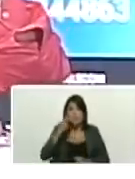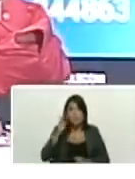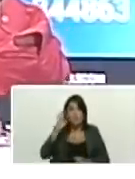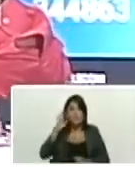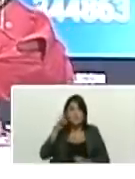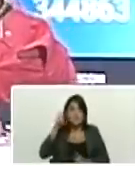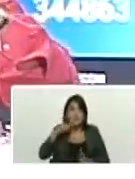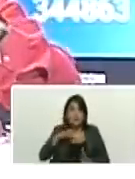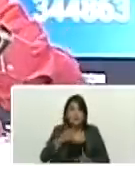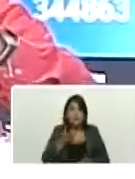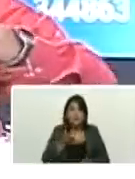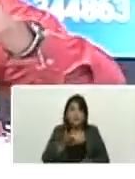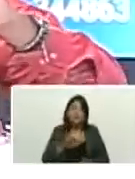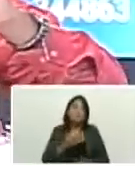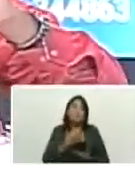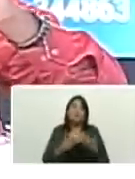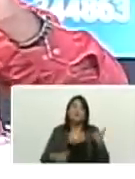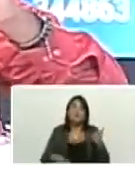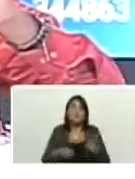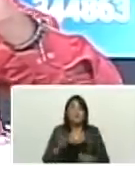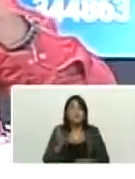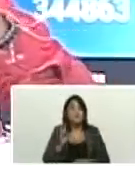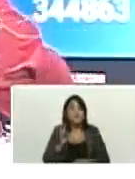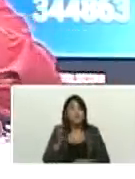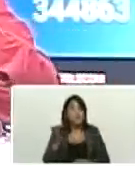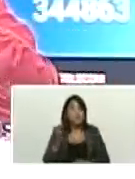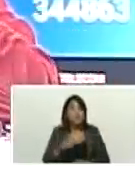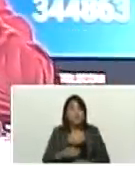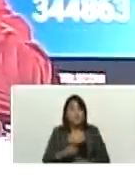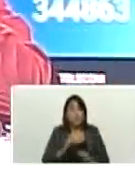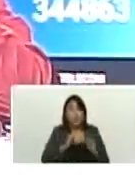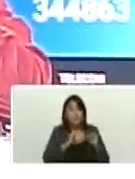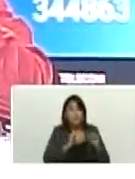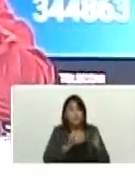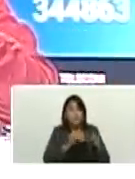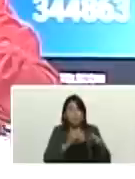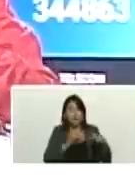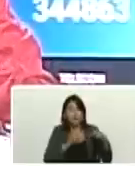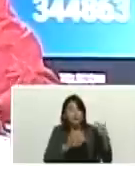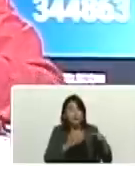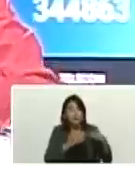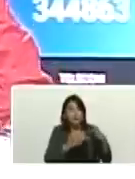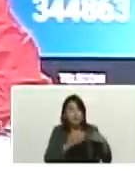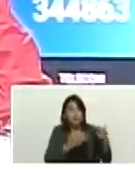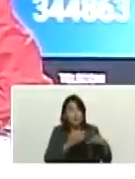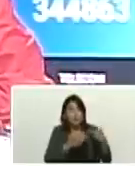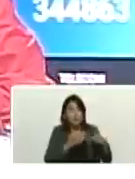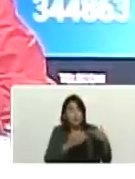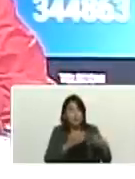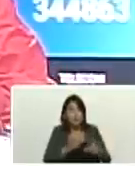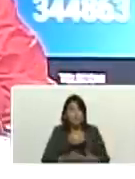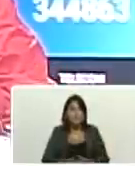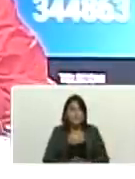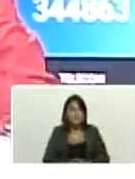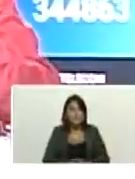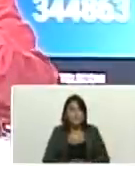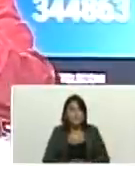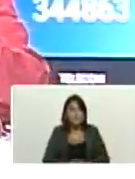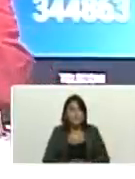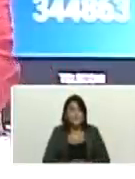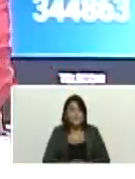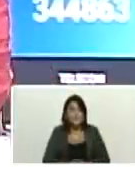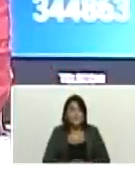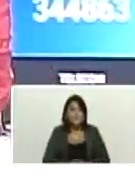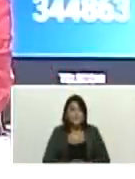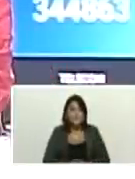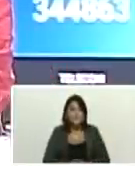de Venezuela, como el inicio de la revolución bolivariana en el poder. Llegamos